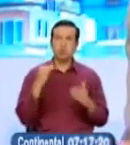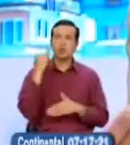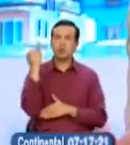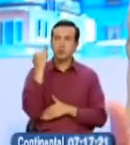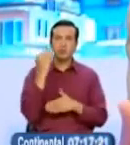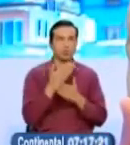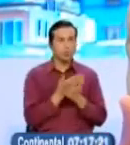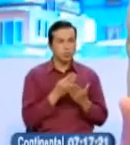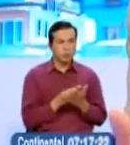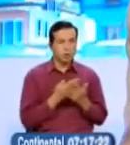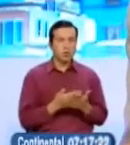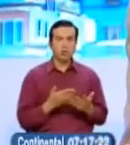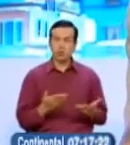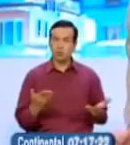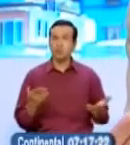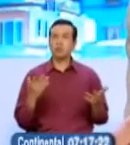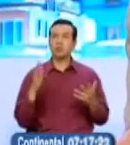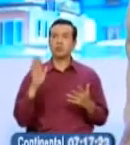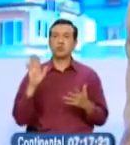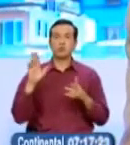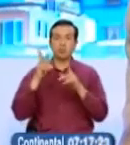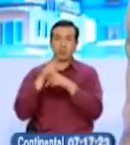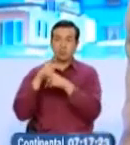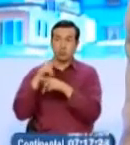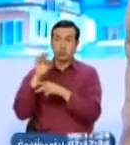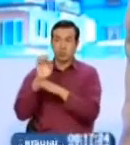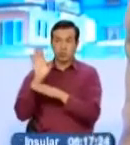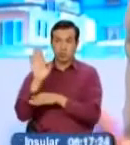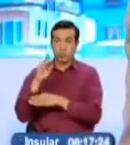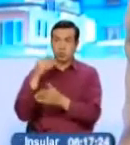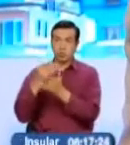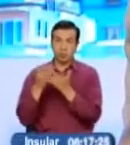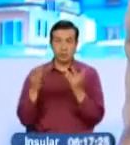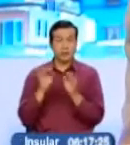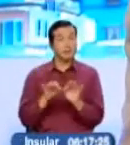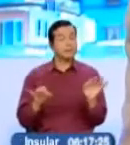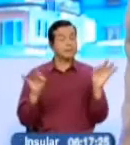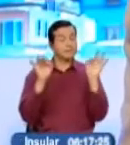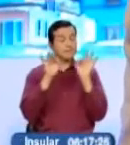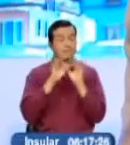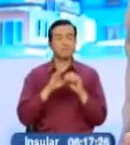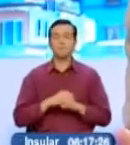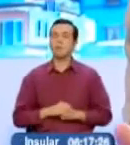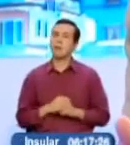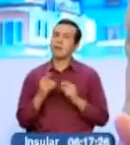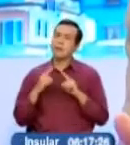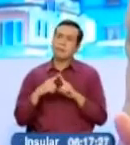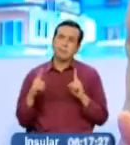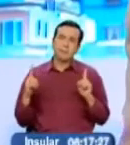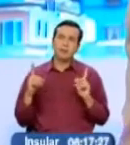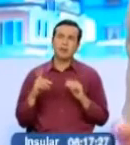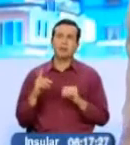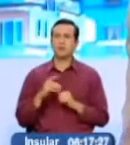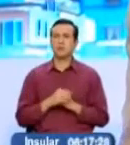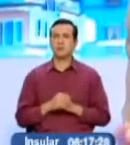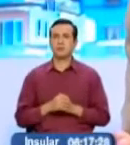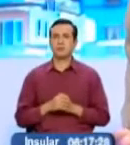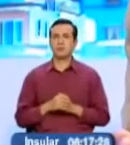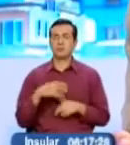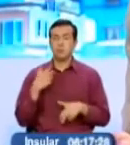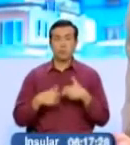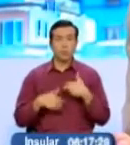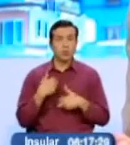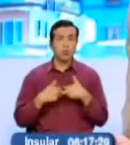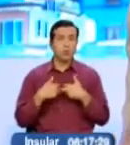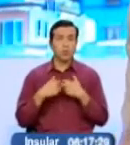industriales o consumo de bienes que vengan del sector productivo. Eso sería muy, muy bueno. Sin embargo, como te digo, no es un problema en